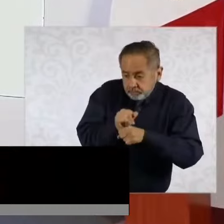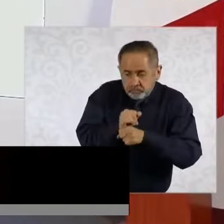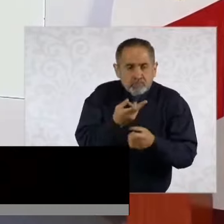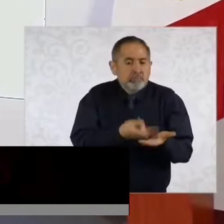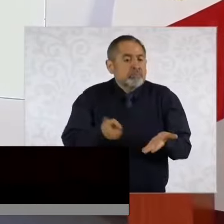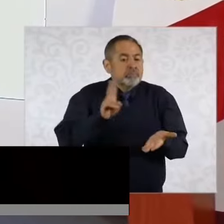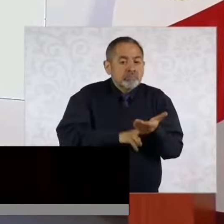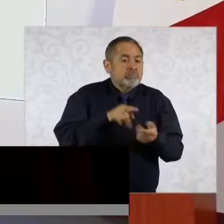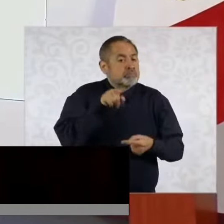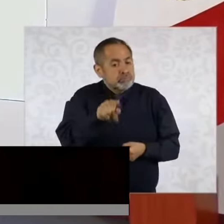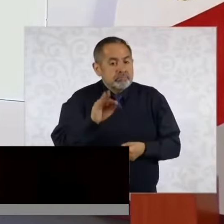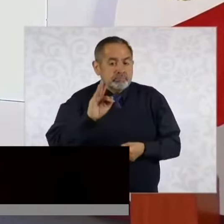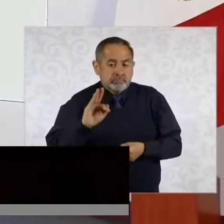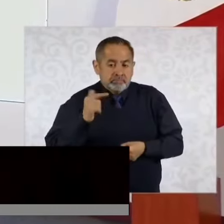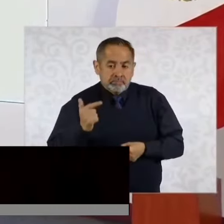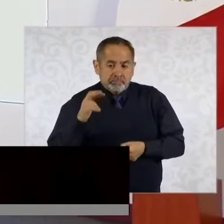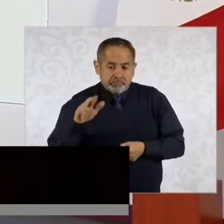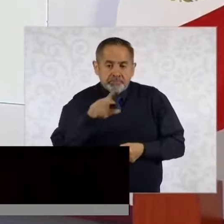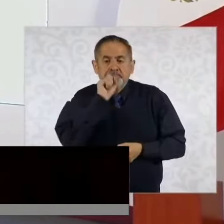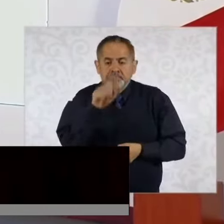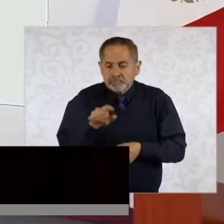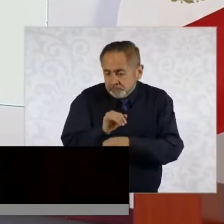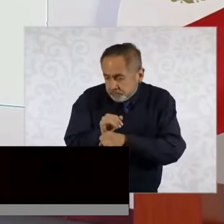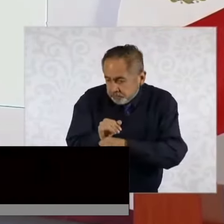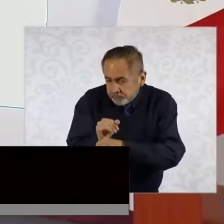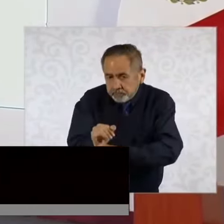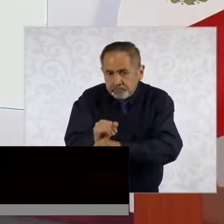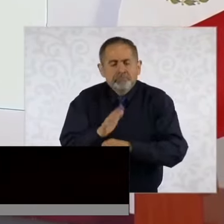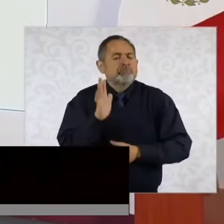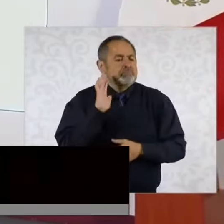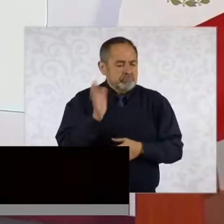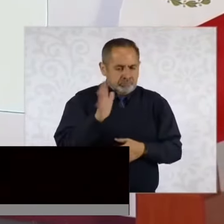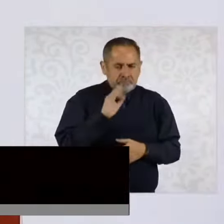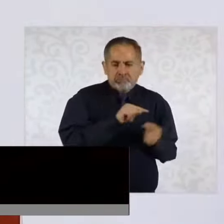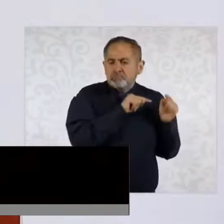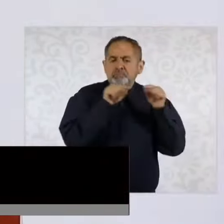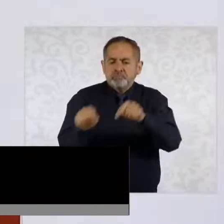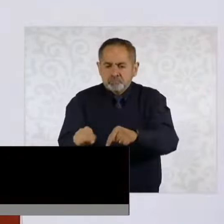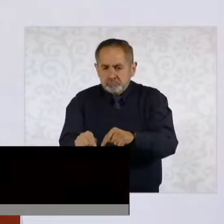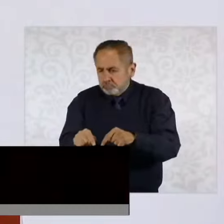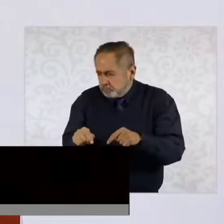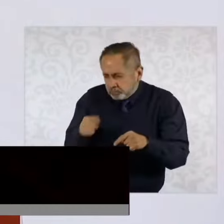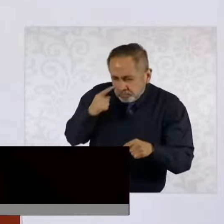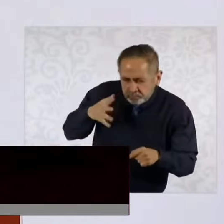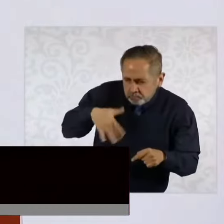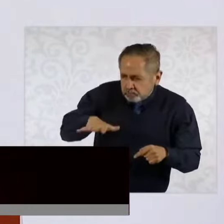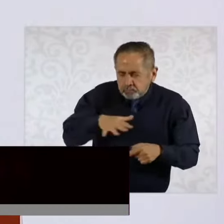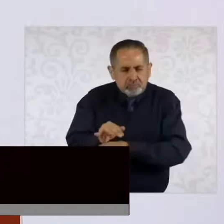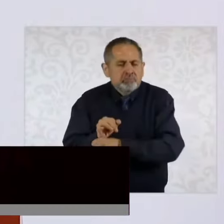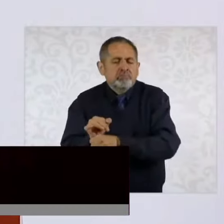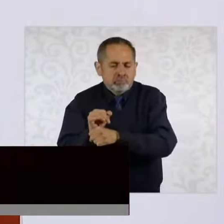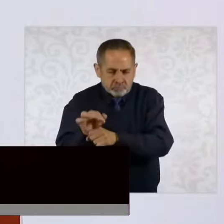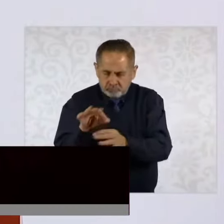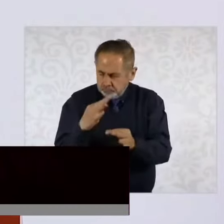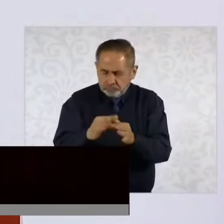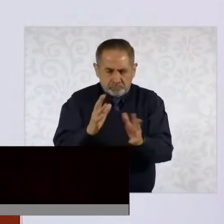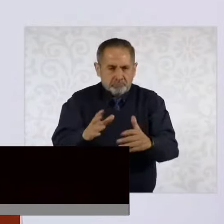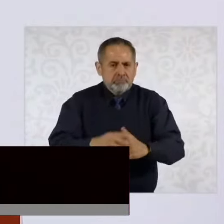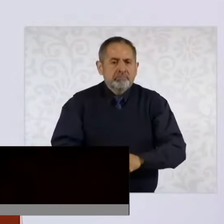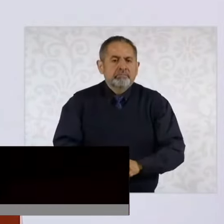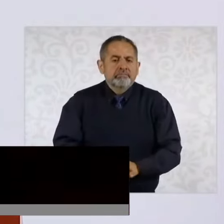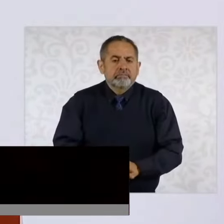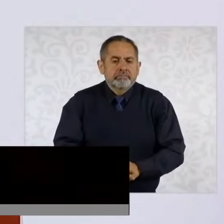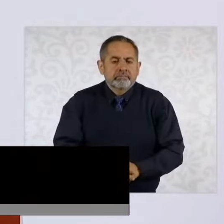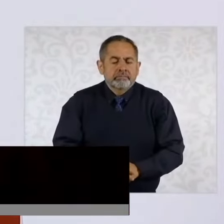a la presidencia. Sería pedirle, es pedirle que traicione el mandato popular. No